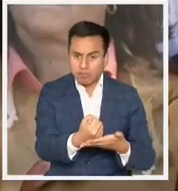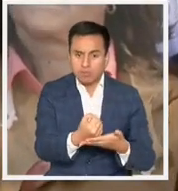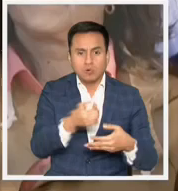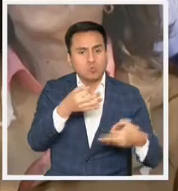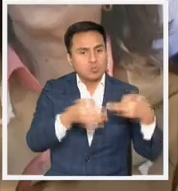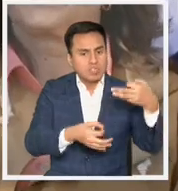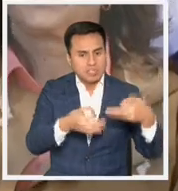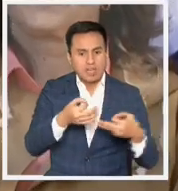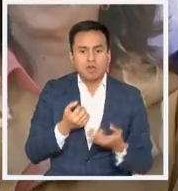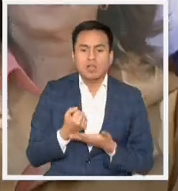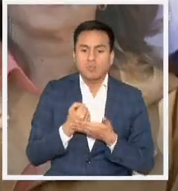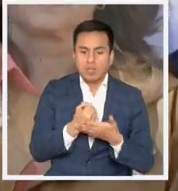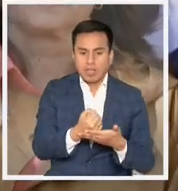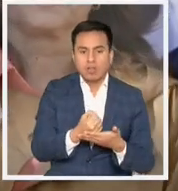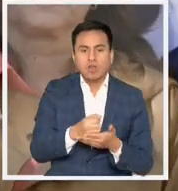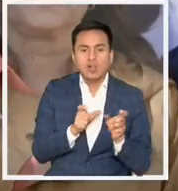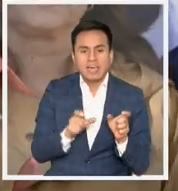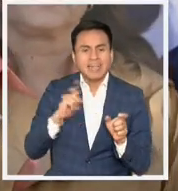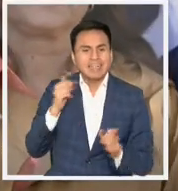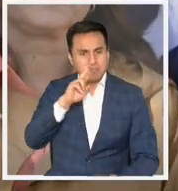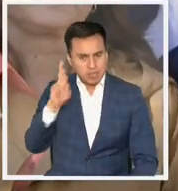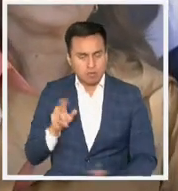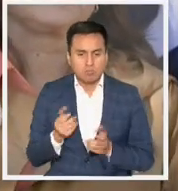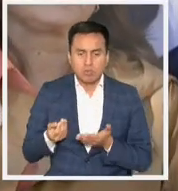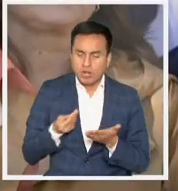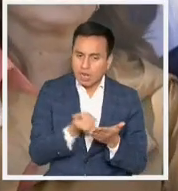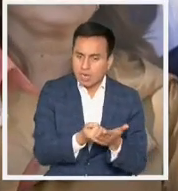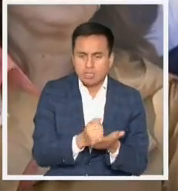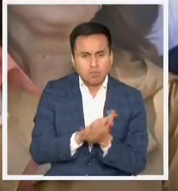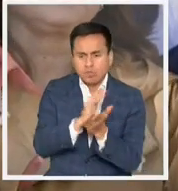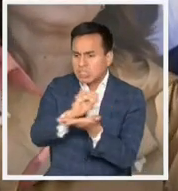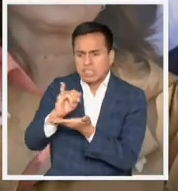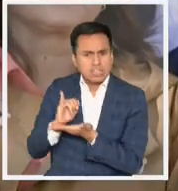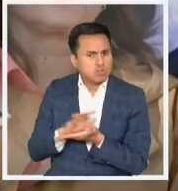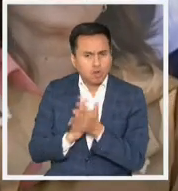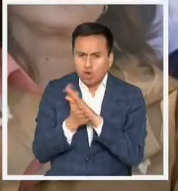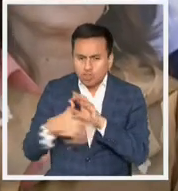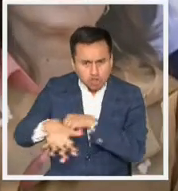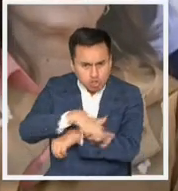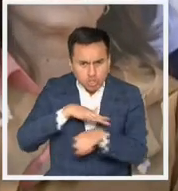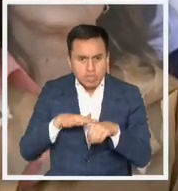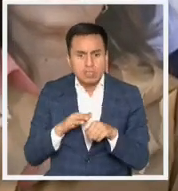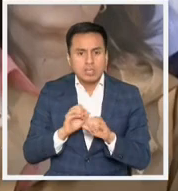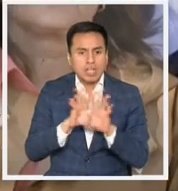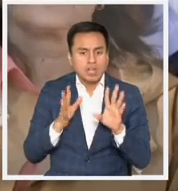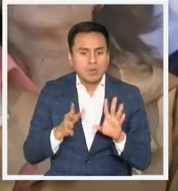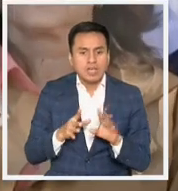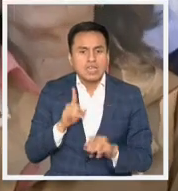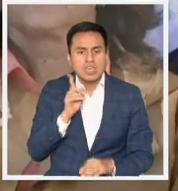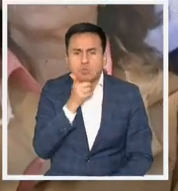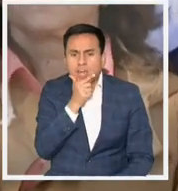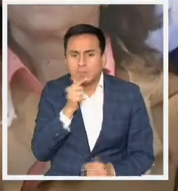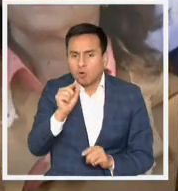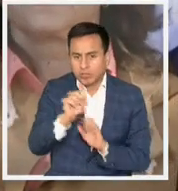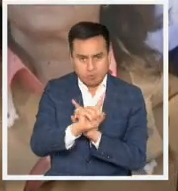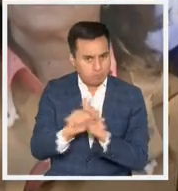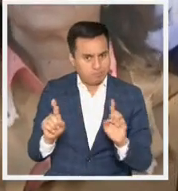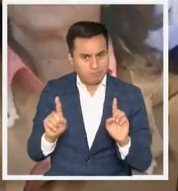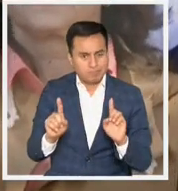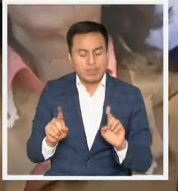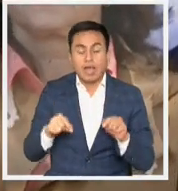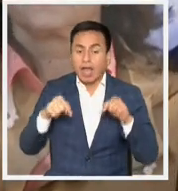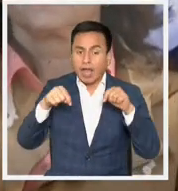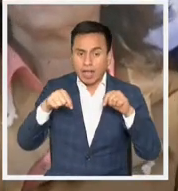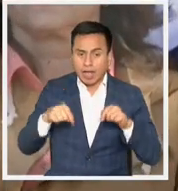la justicia, vamos a colaborar con la Contraloría y con todas las instancias que correspondan para aclarar todo y que no haya ni un ápice de duda de que